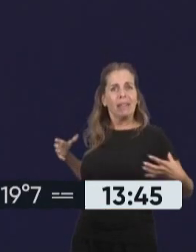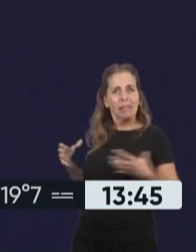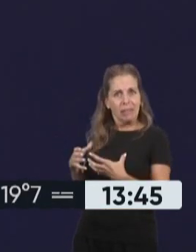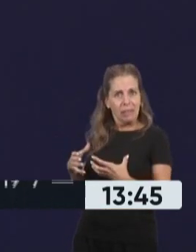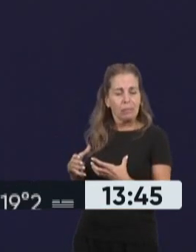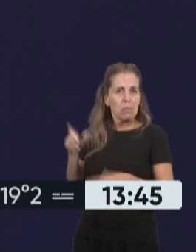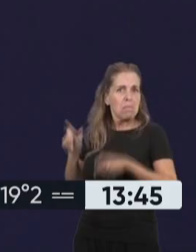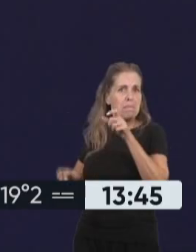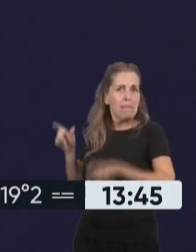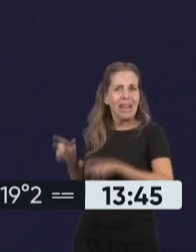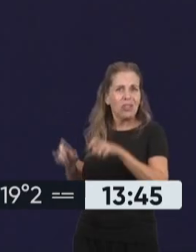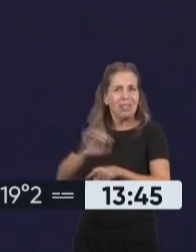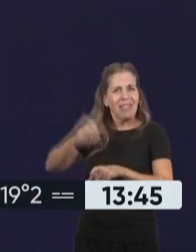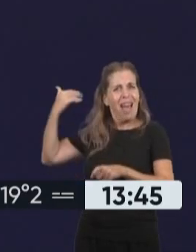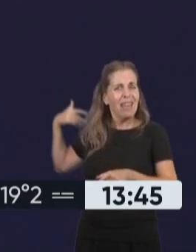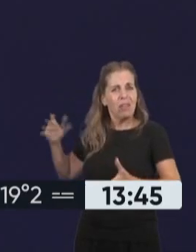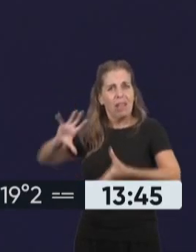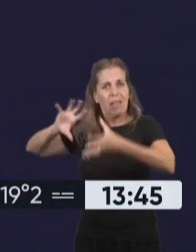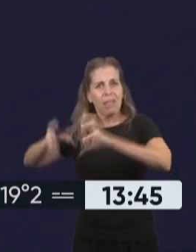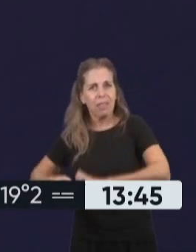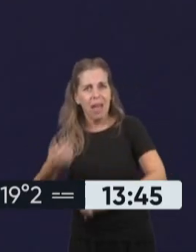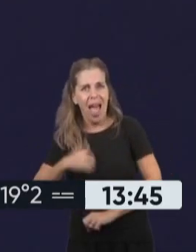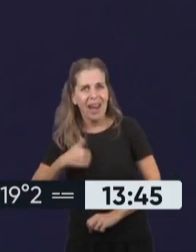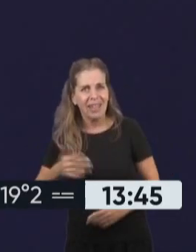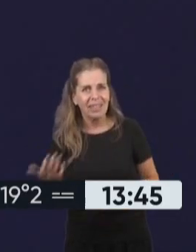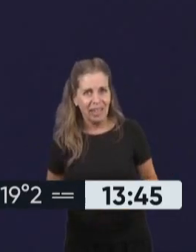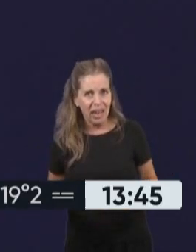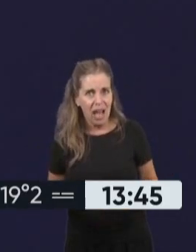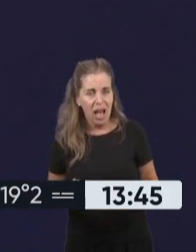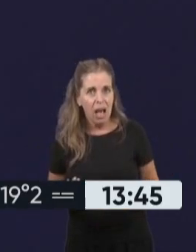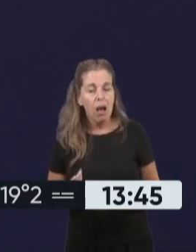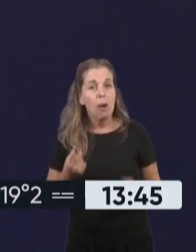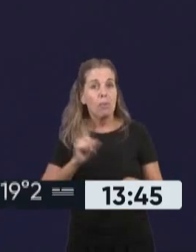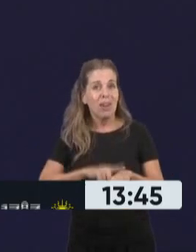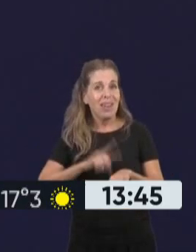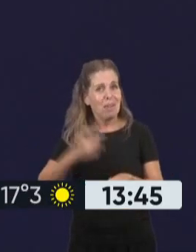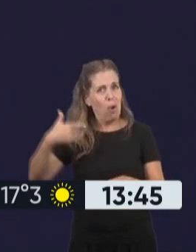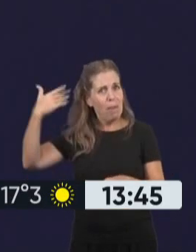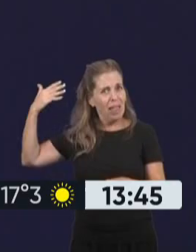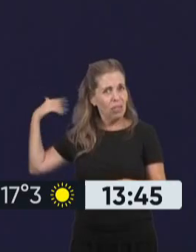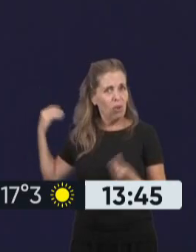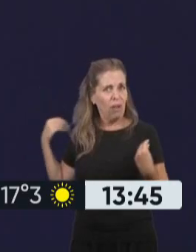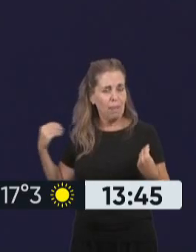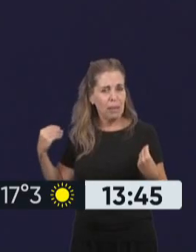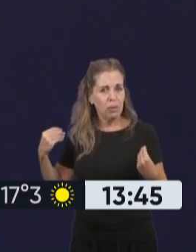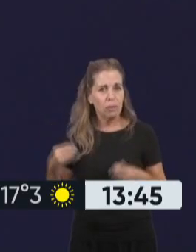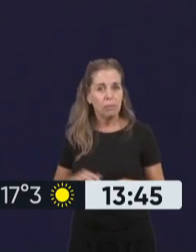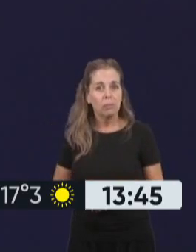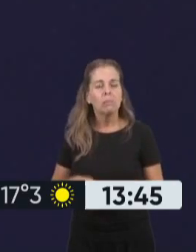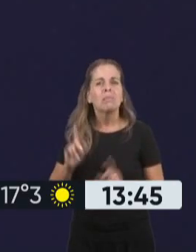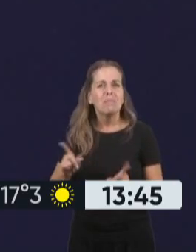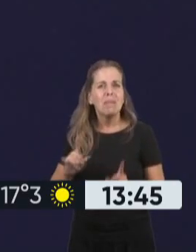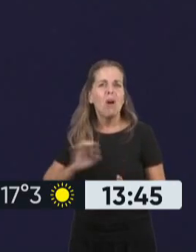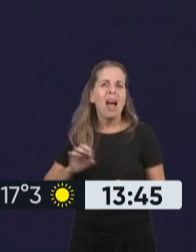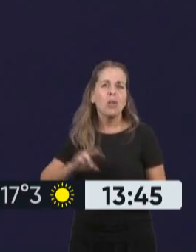de personas que destruyeron la Argentina, porque en aquel momento, y de hecho lo he